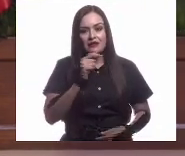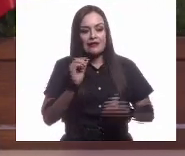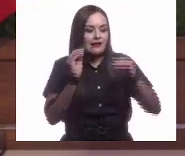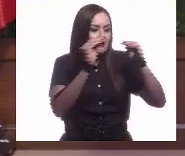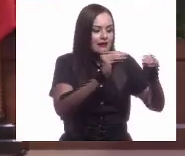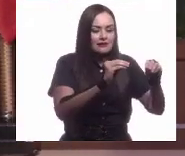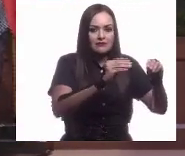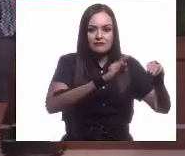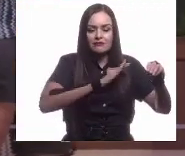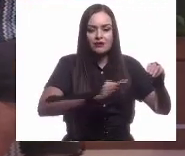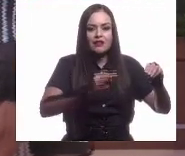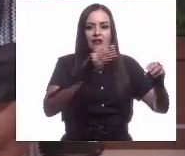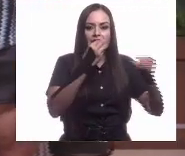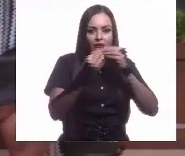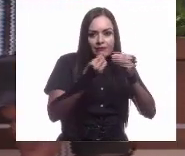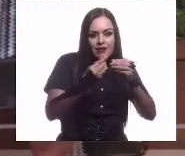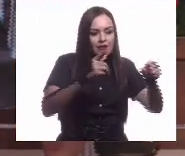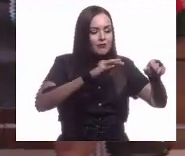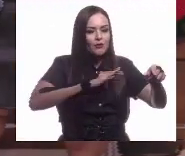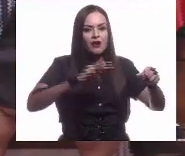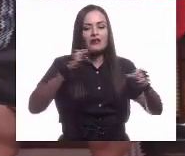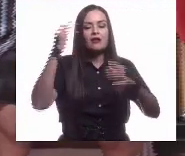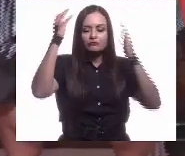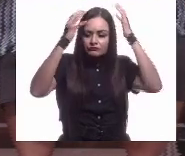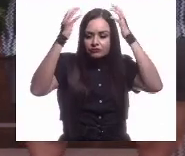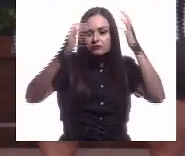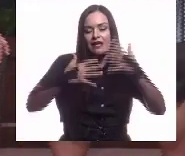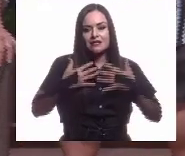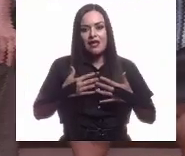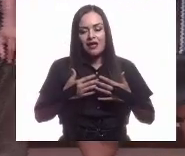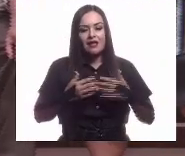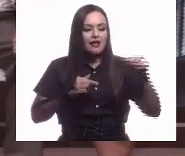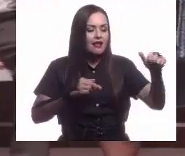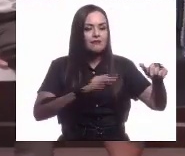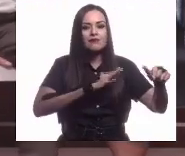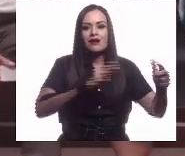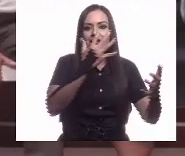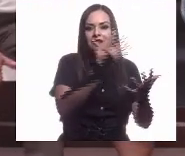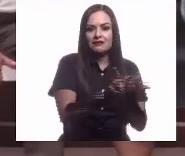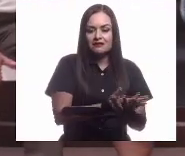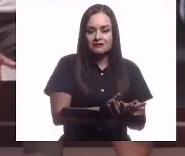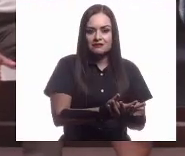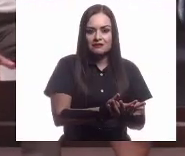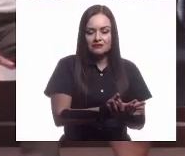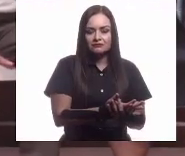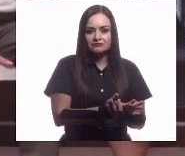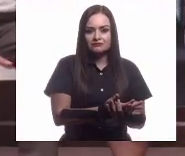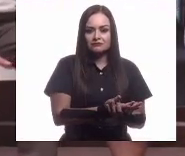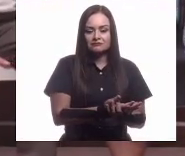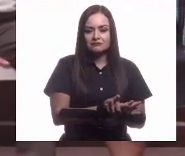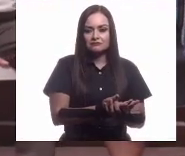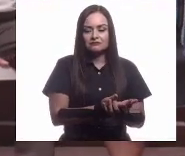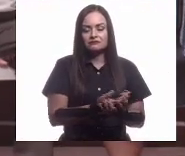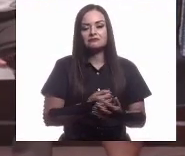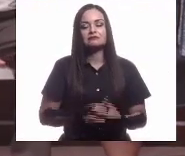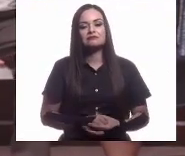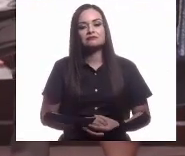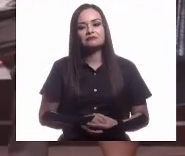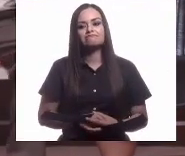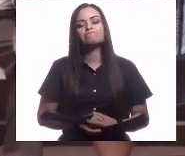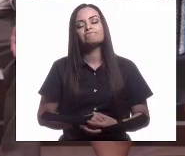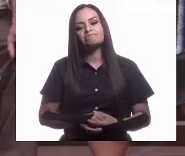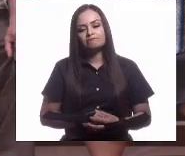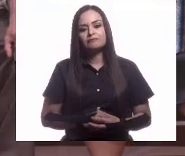alimentarse, les permite asearse, les permite descansar. Yo quisiera, amigos y amigas,